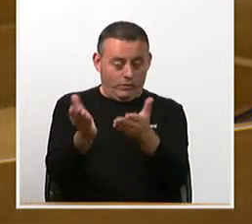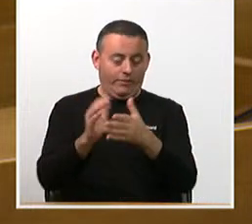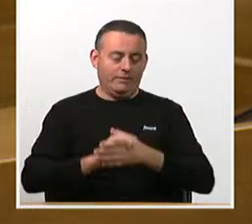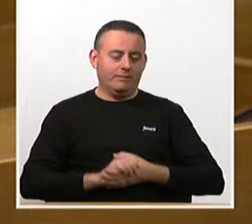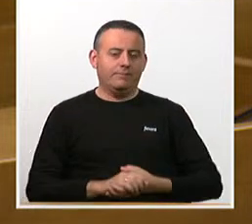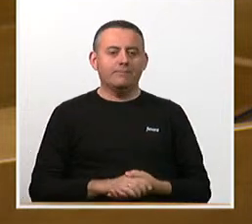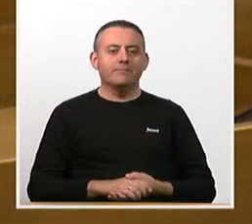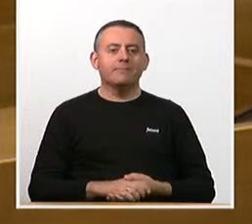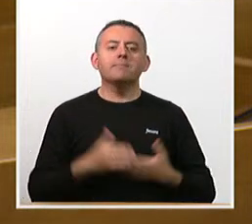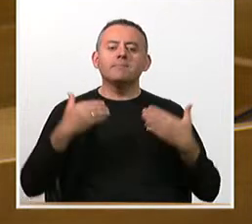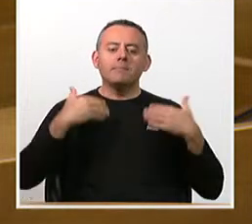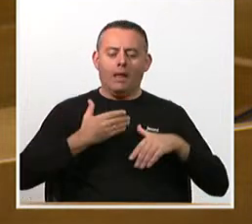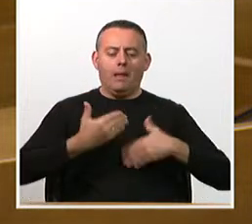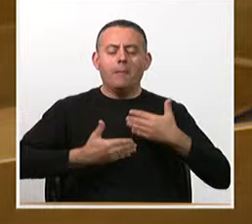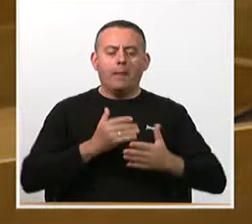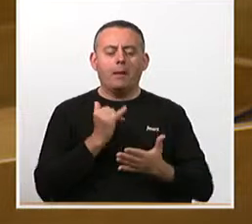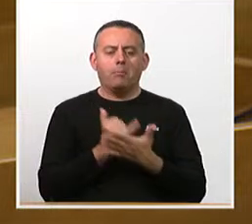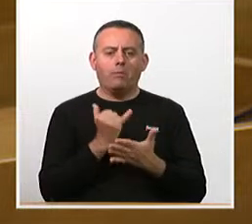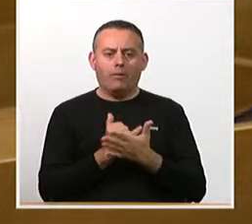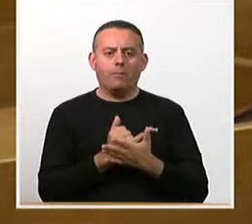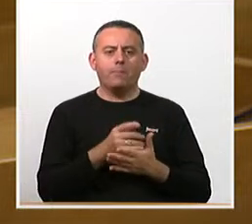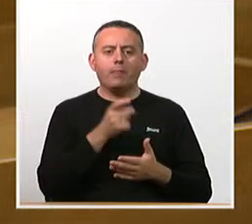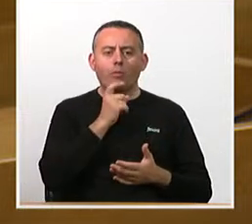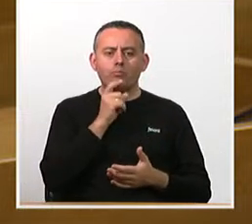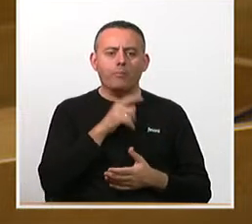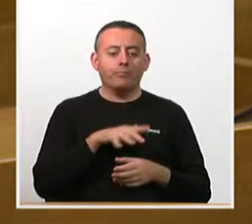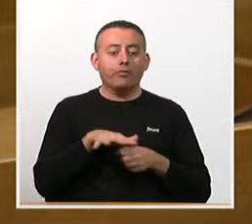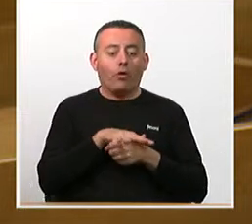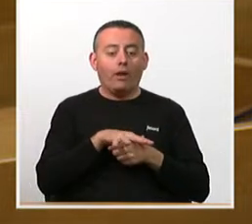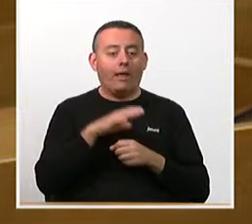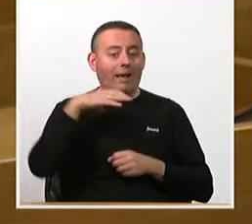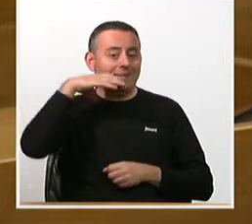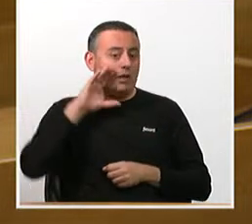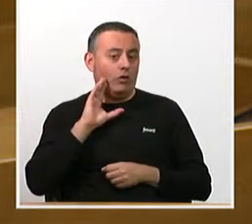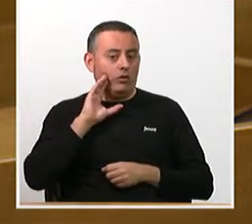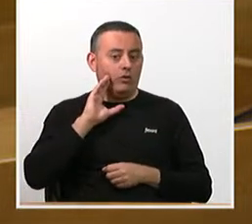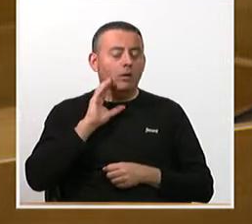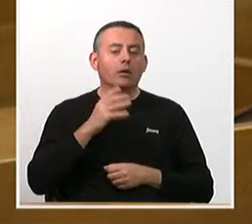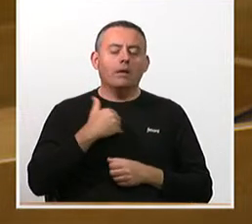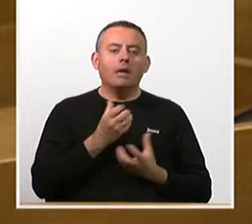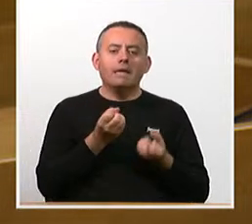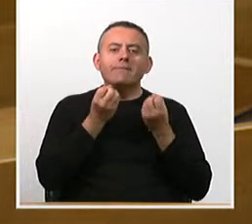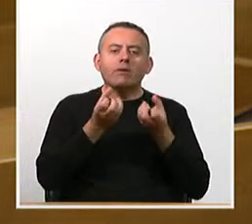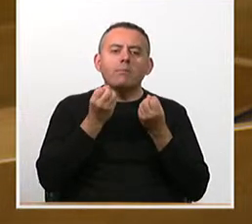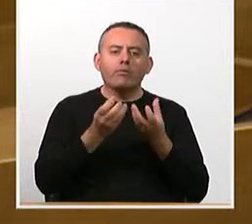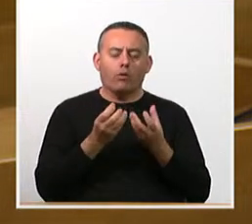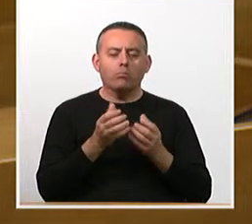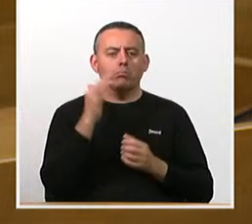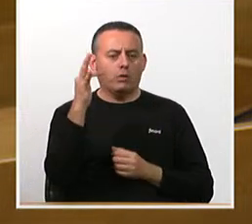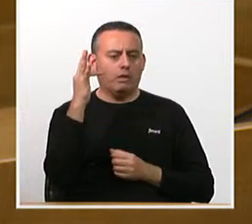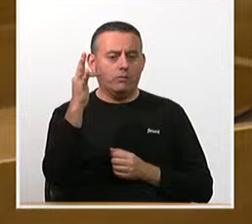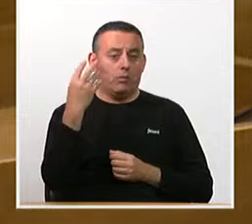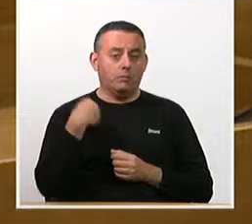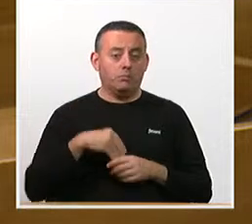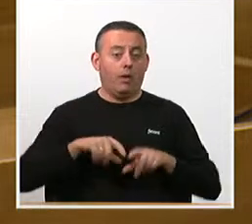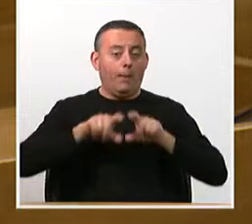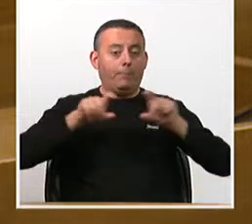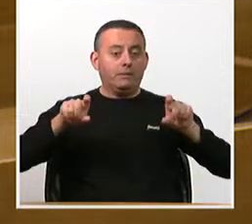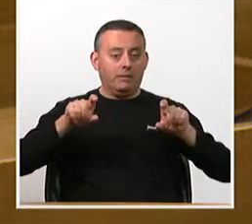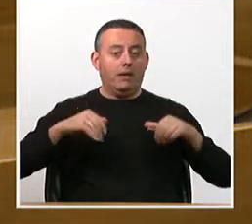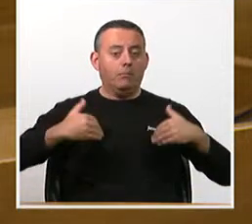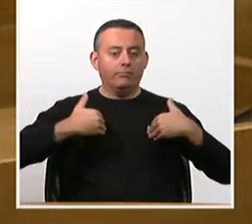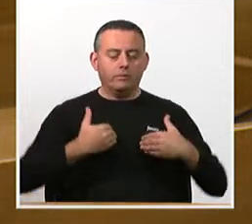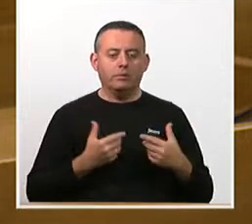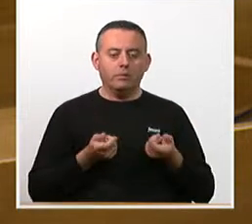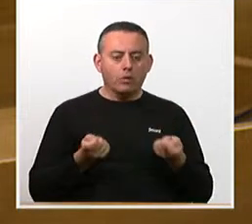prueba piloto en la jurisdicción civil de Castellón Ha logrado recibir informes positivos tanto de la propia empresa que lo pone en marcha como de la sala de gobierno